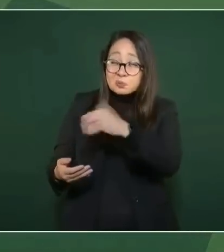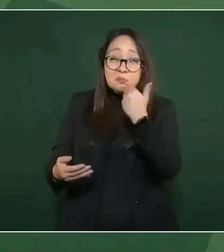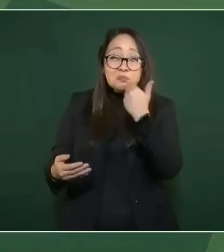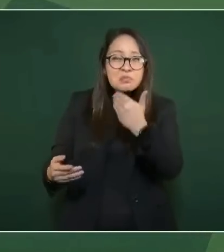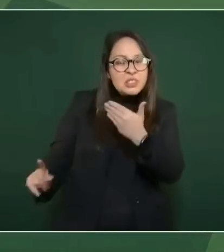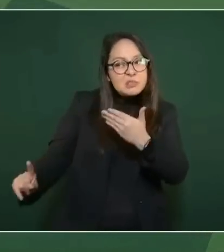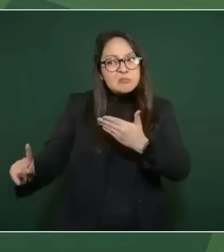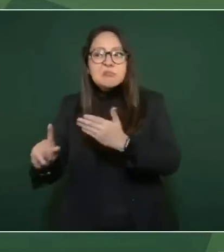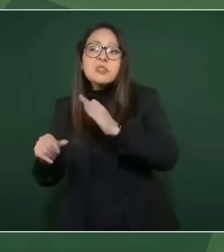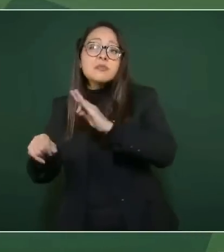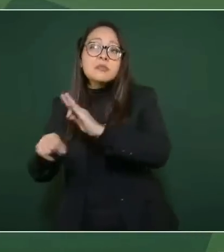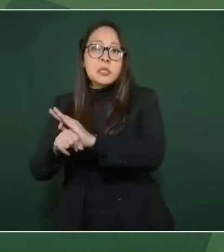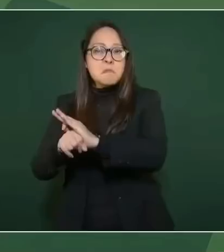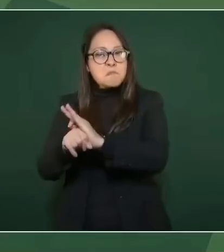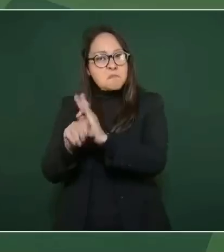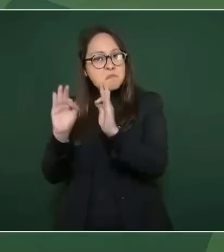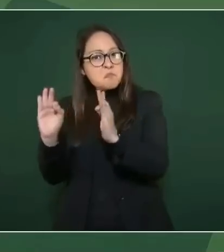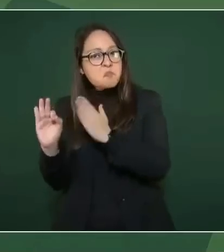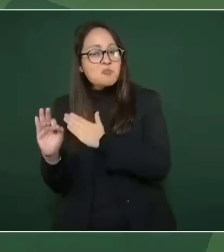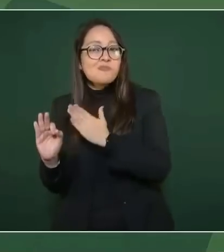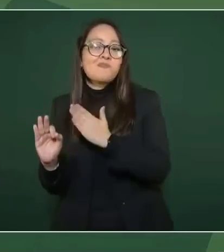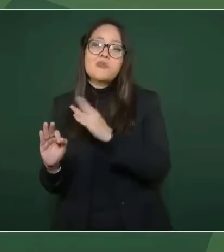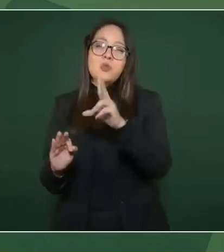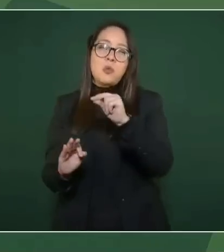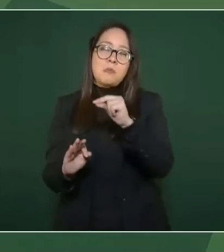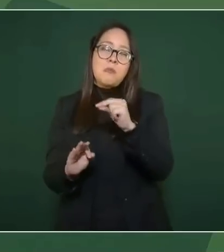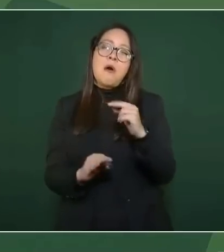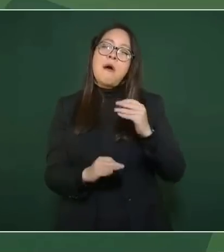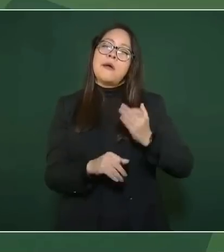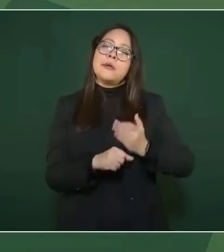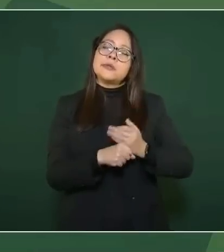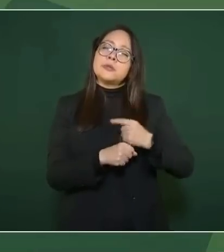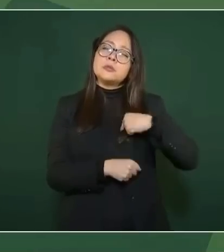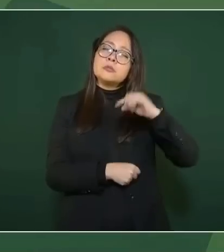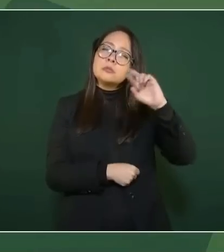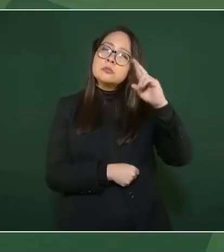Hace un momento recordaba a Juárez